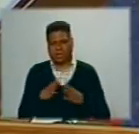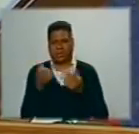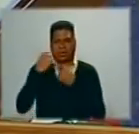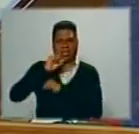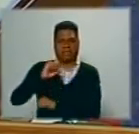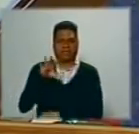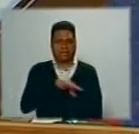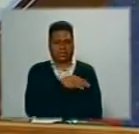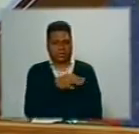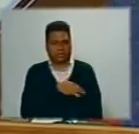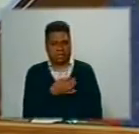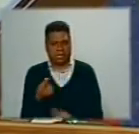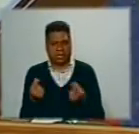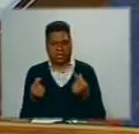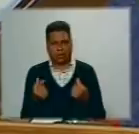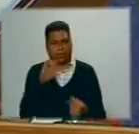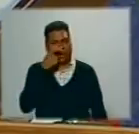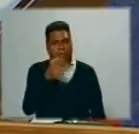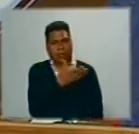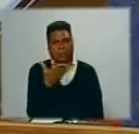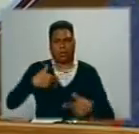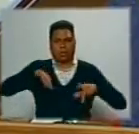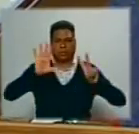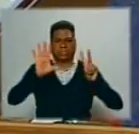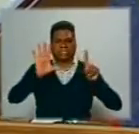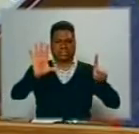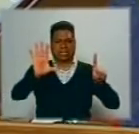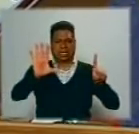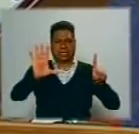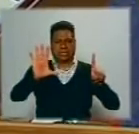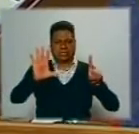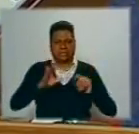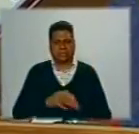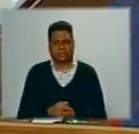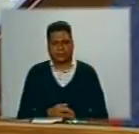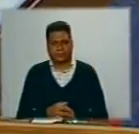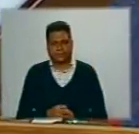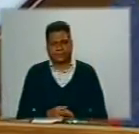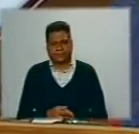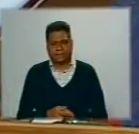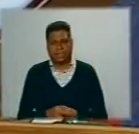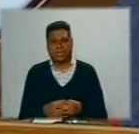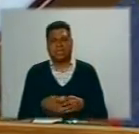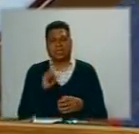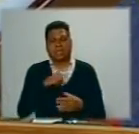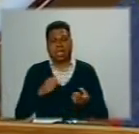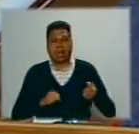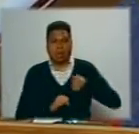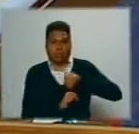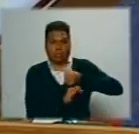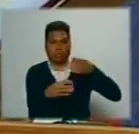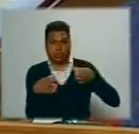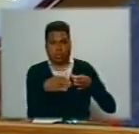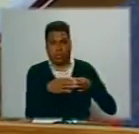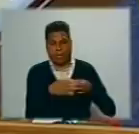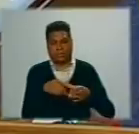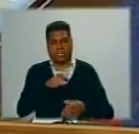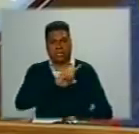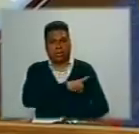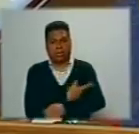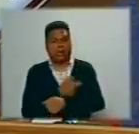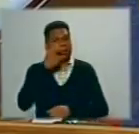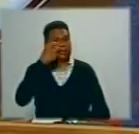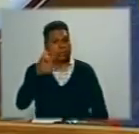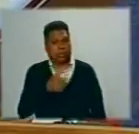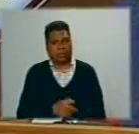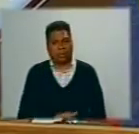derechos socioeconómicos del pueblo. 6. Las instancias de agregación y organizaciones de base del poder popular. 7. El Poder